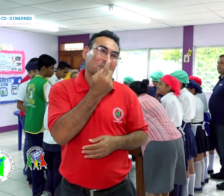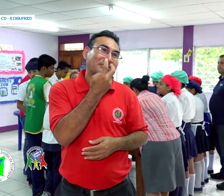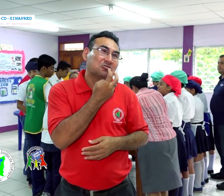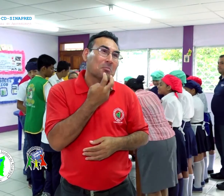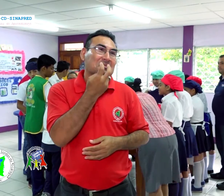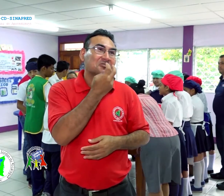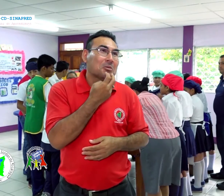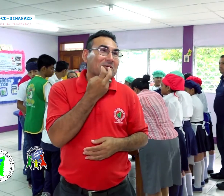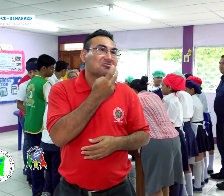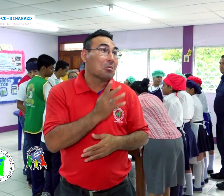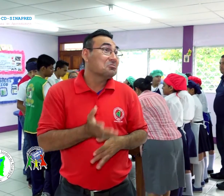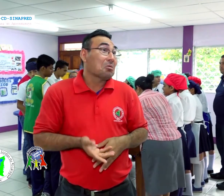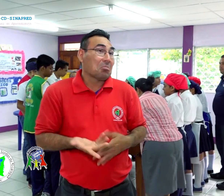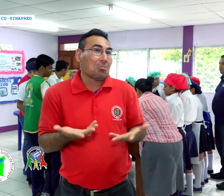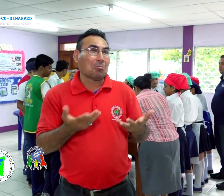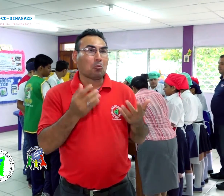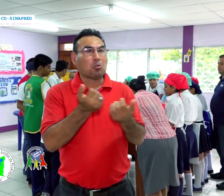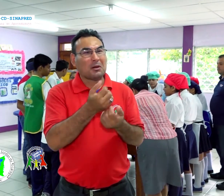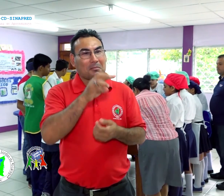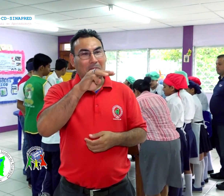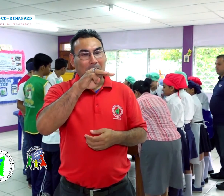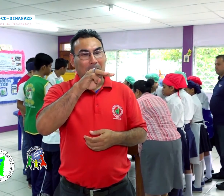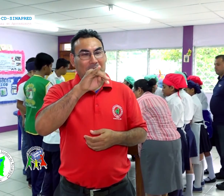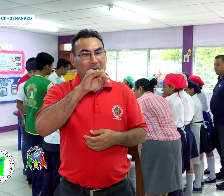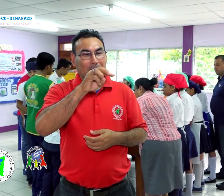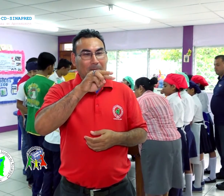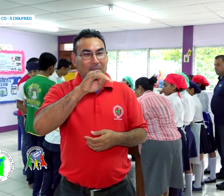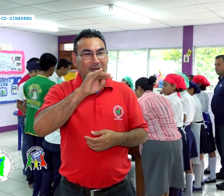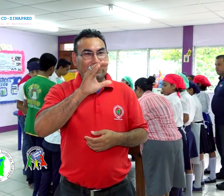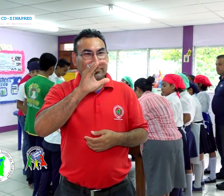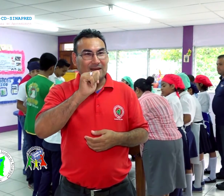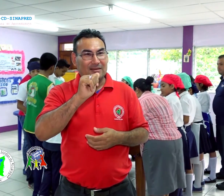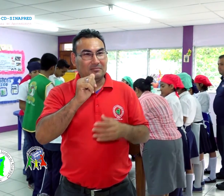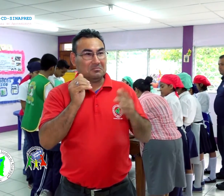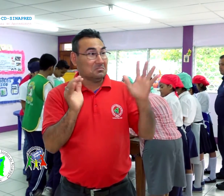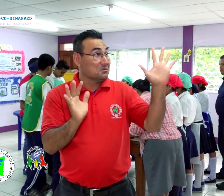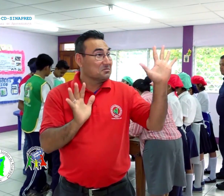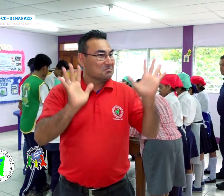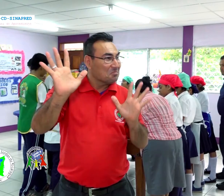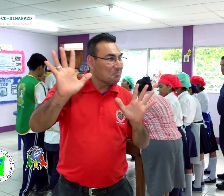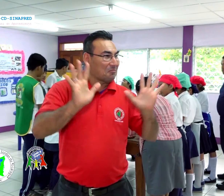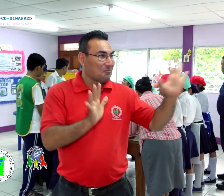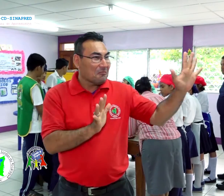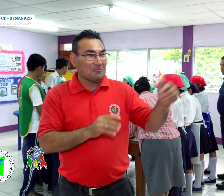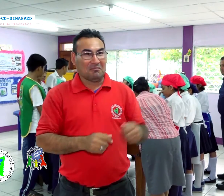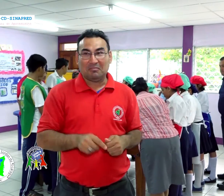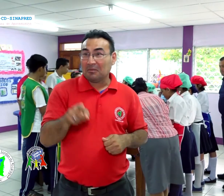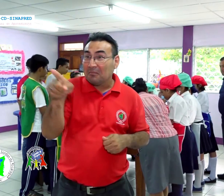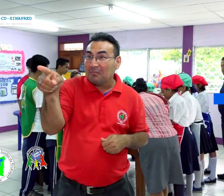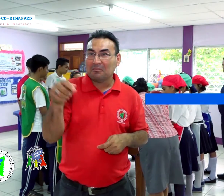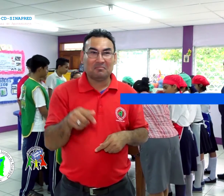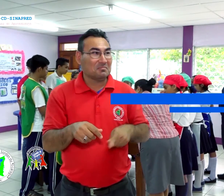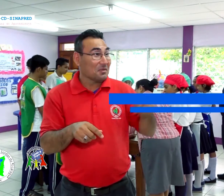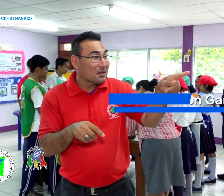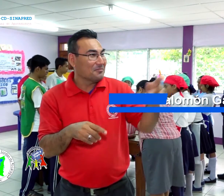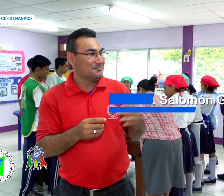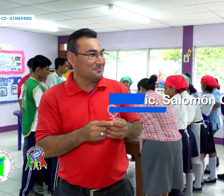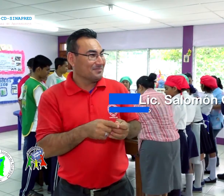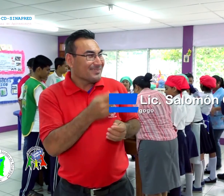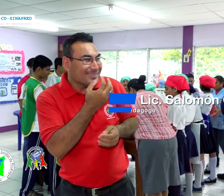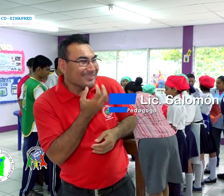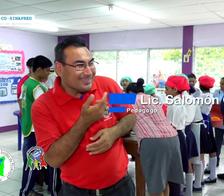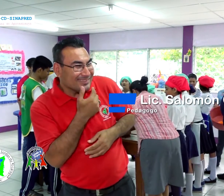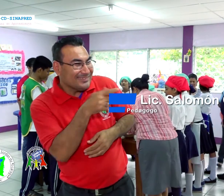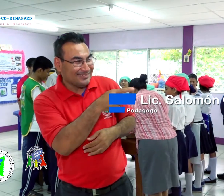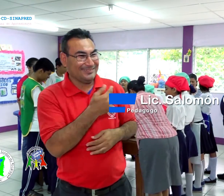había señas, solo nos enseñaban a hablar. Igual como las mímicas, hacíamos algunas mímicas,